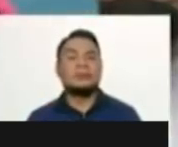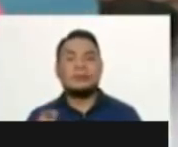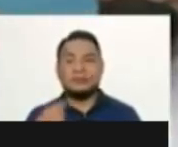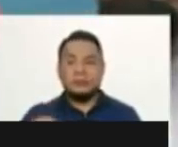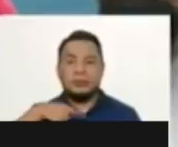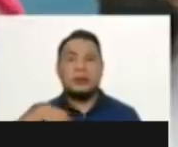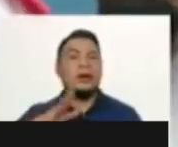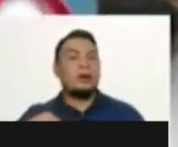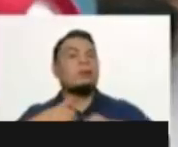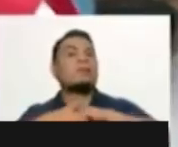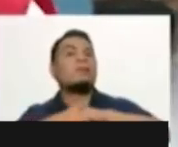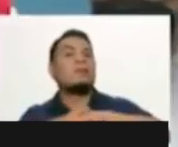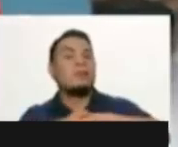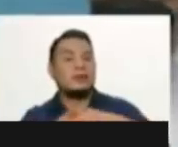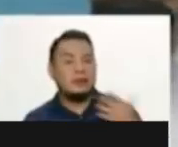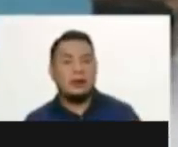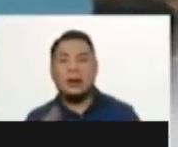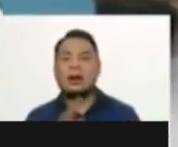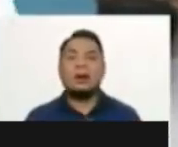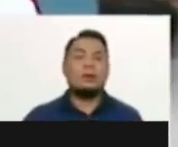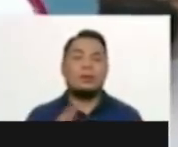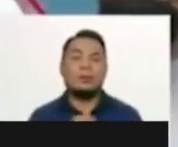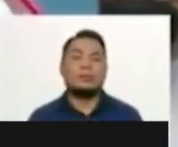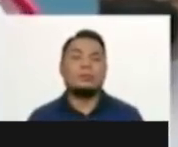nosotros felicitamos a